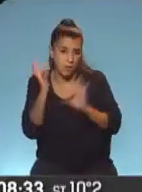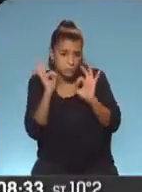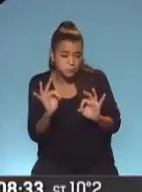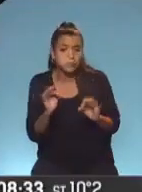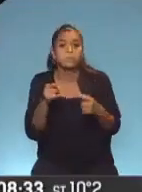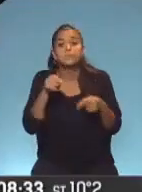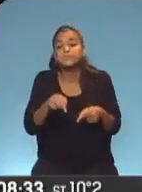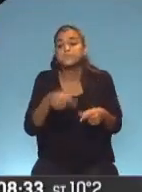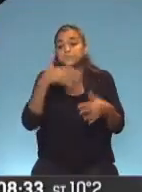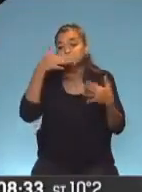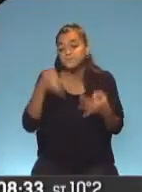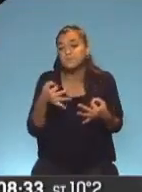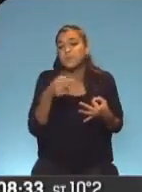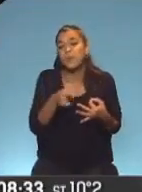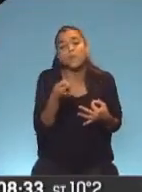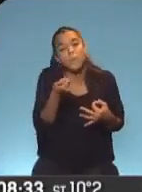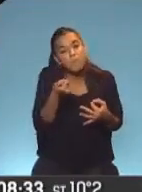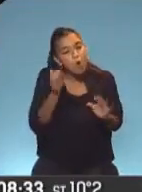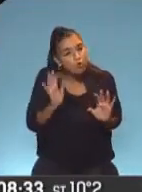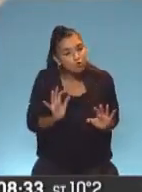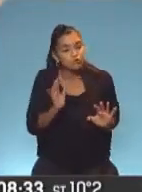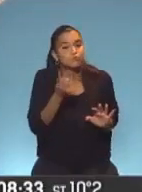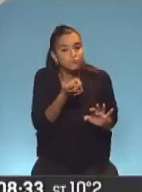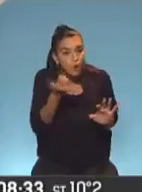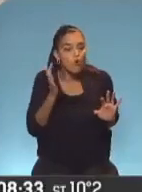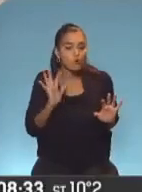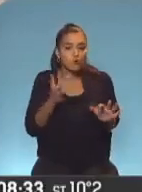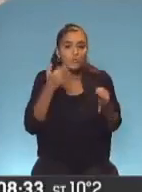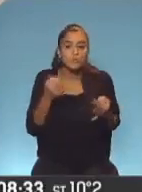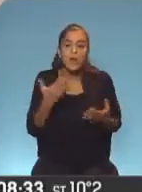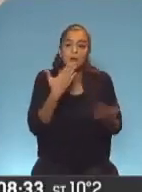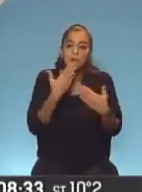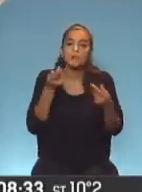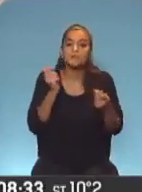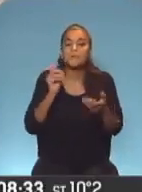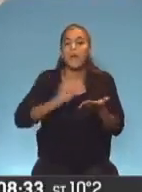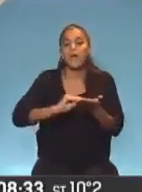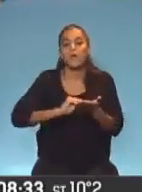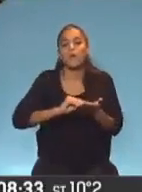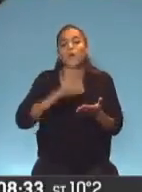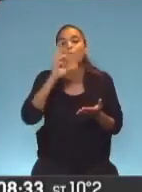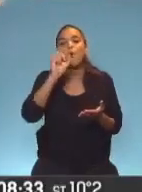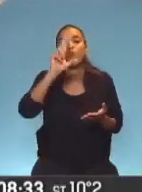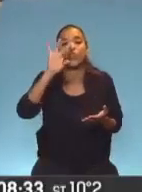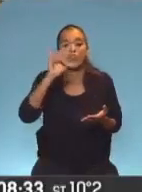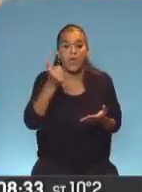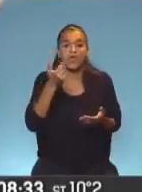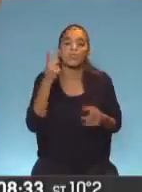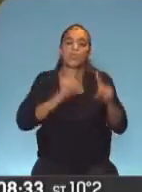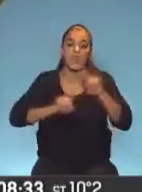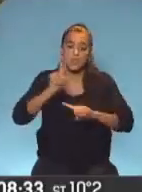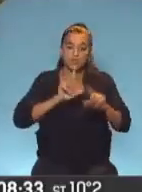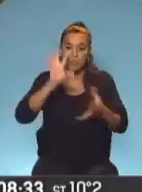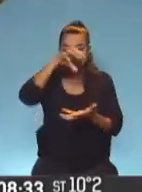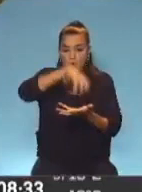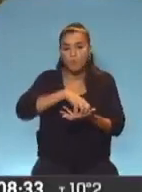en los hechos se cumple más vale poco. Más vale poco. Para hablar de esto estamos con el abogado Rodrigo Borda, que es director de la